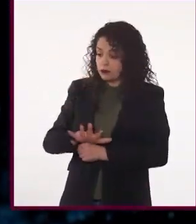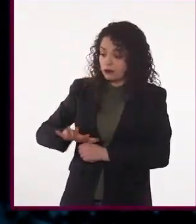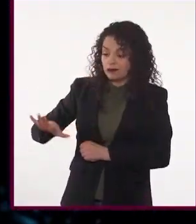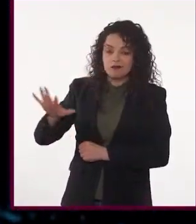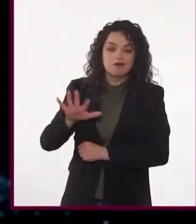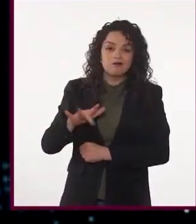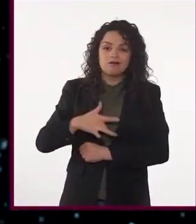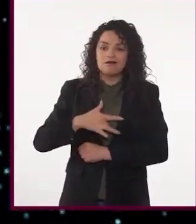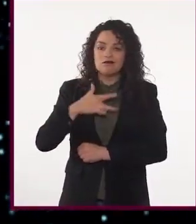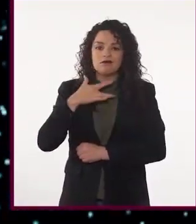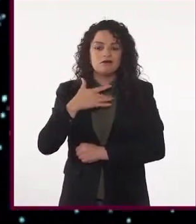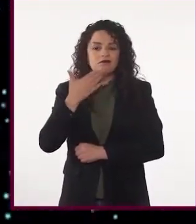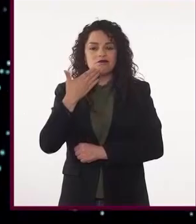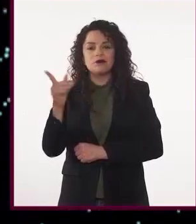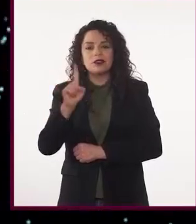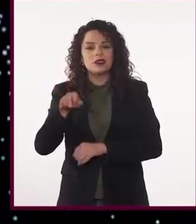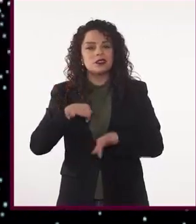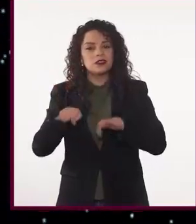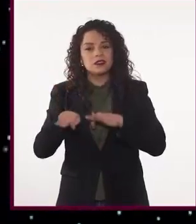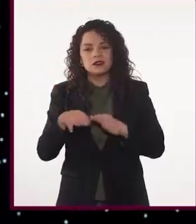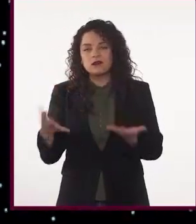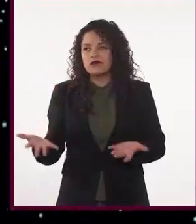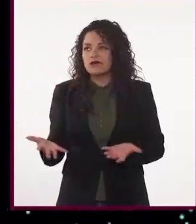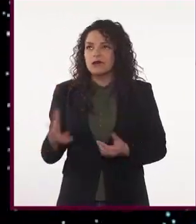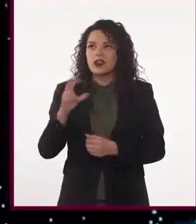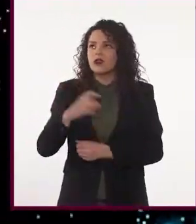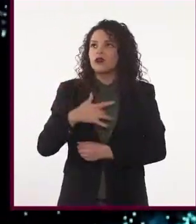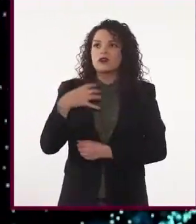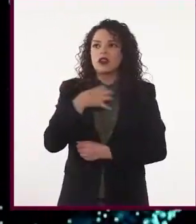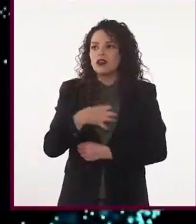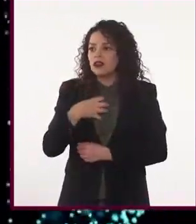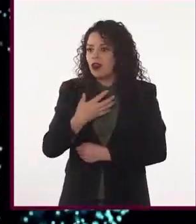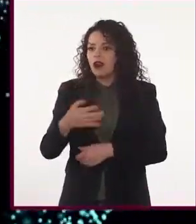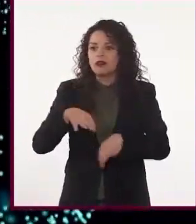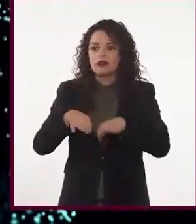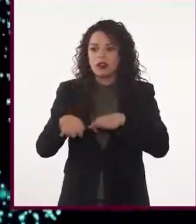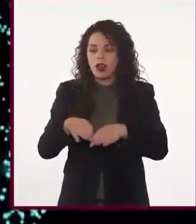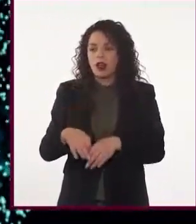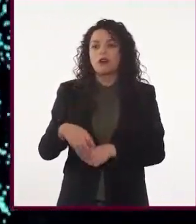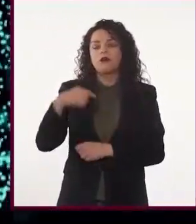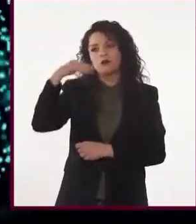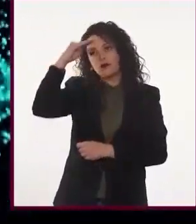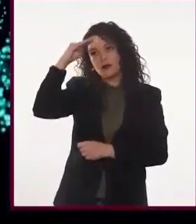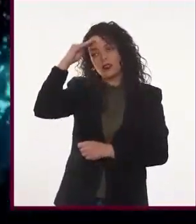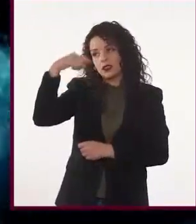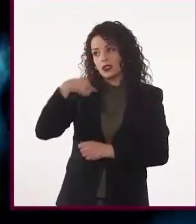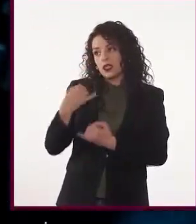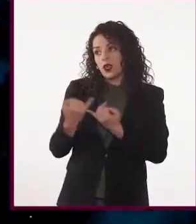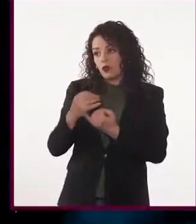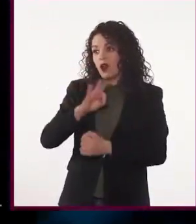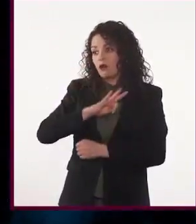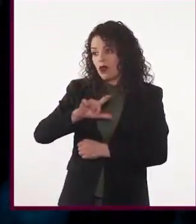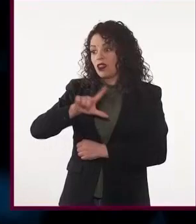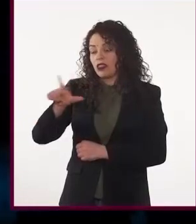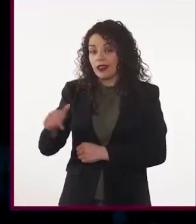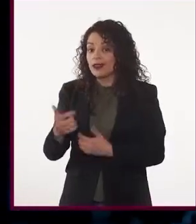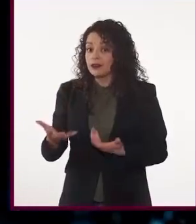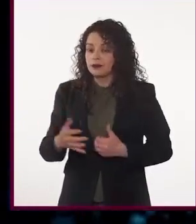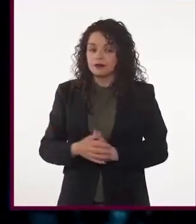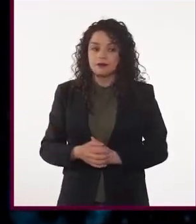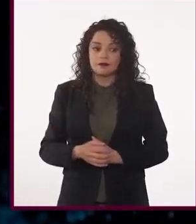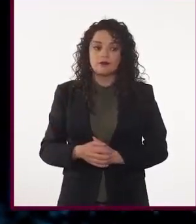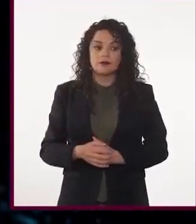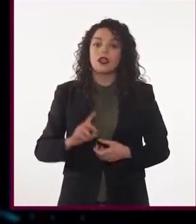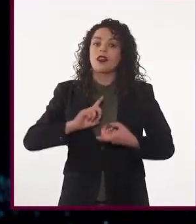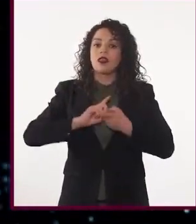tenso, ya como que pierdes el ánimo, te pones a pensar en el ¿me puede pasar a mí? O algo así. Son la inseguridad,